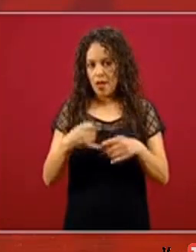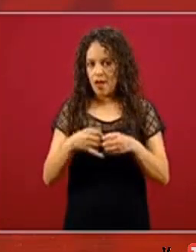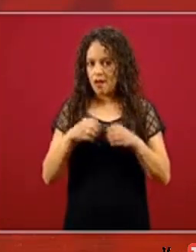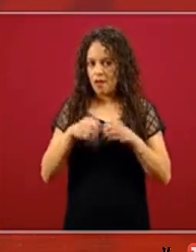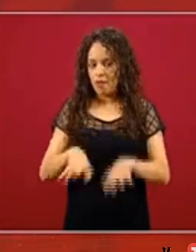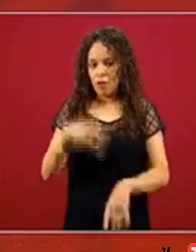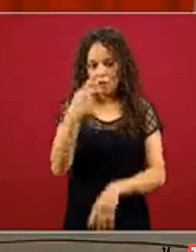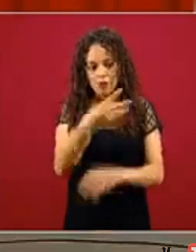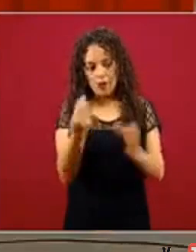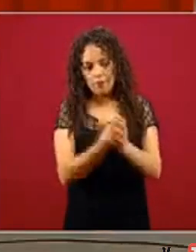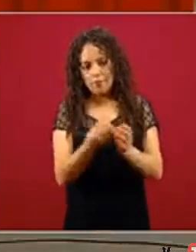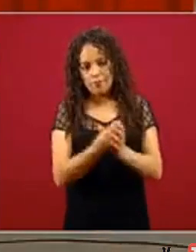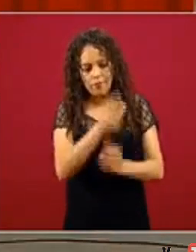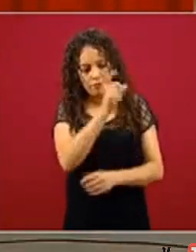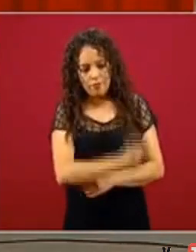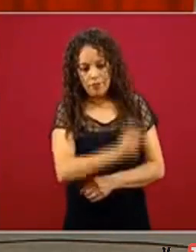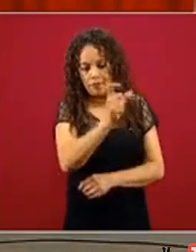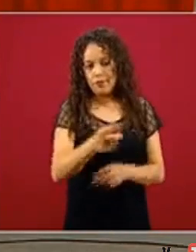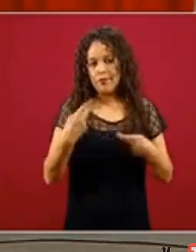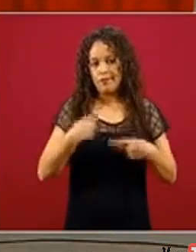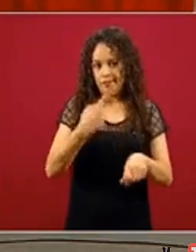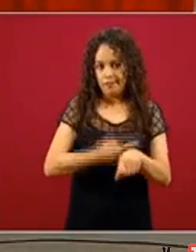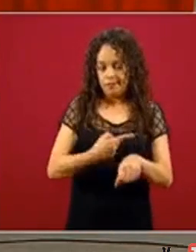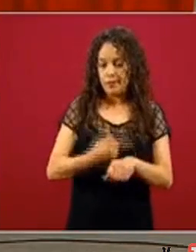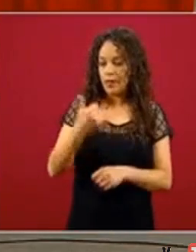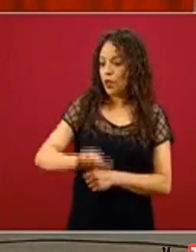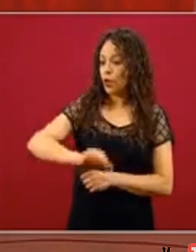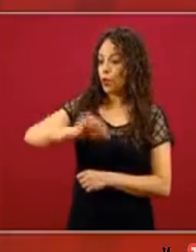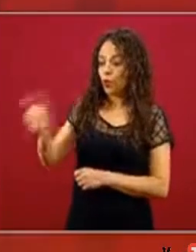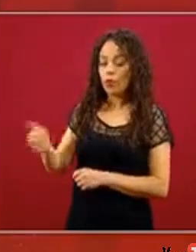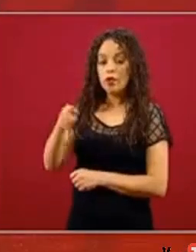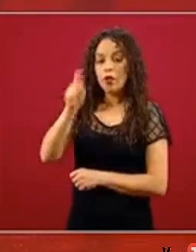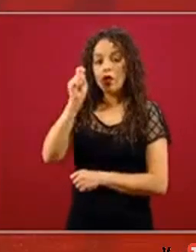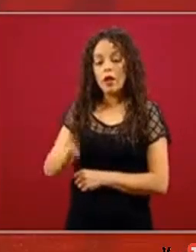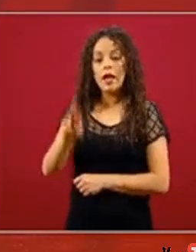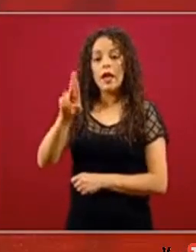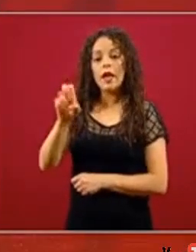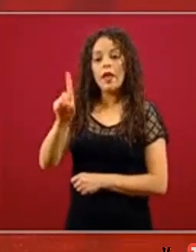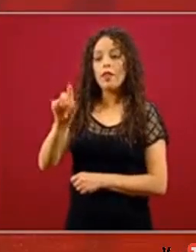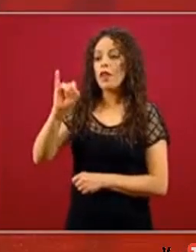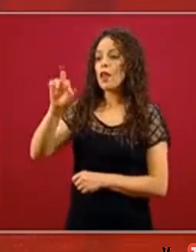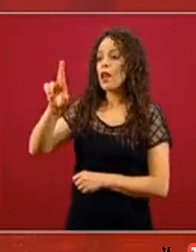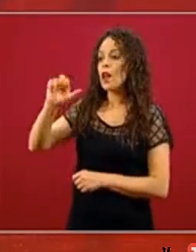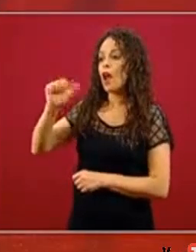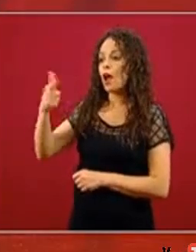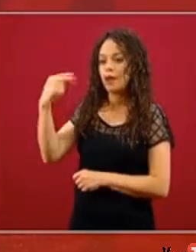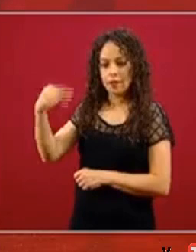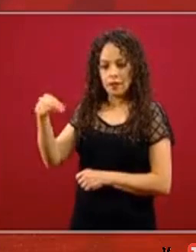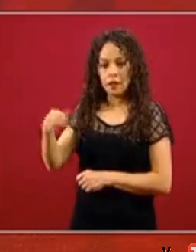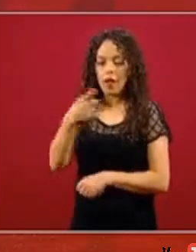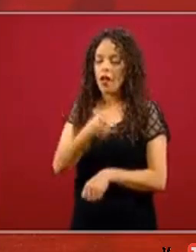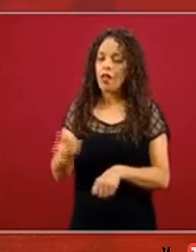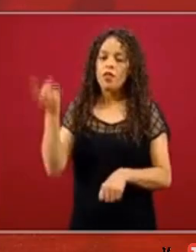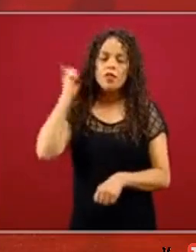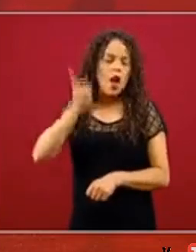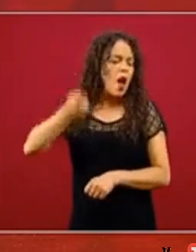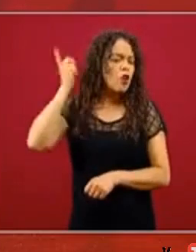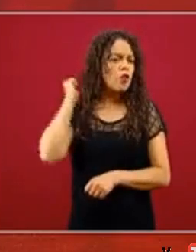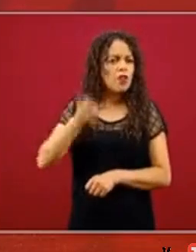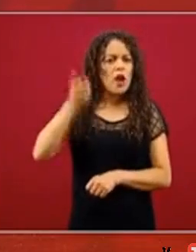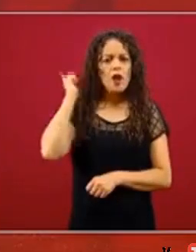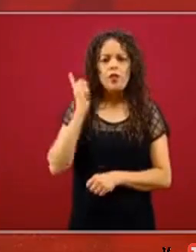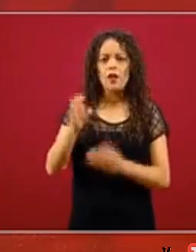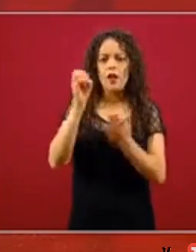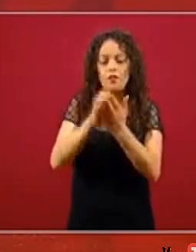en otra plataforma informática que se llama Red IRAG, notifican diariamente números de